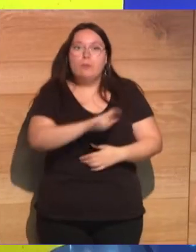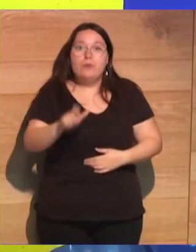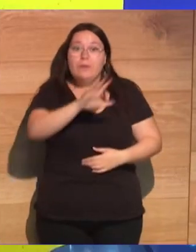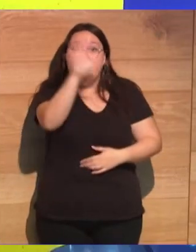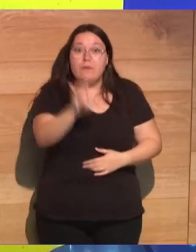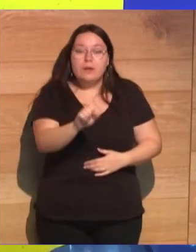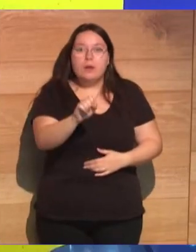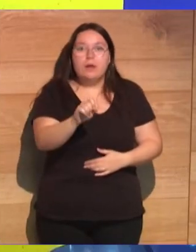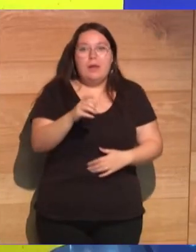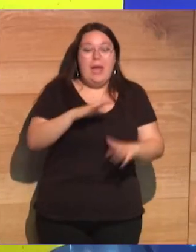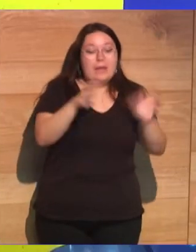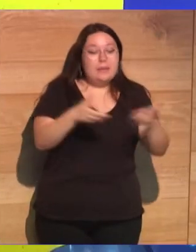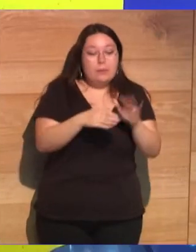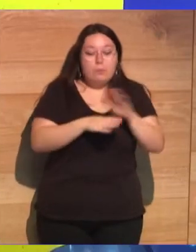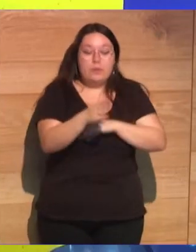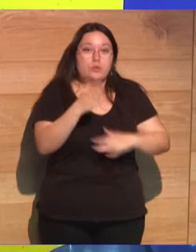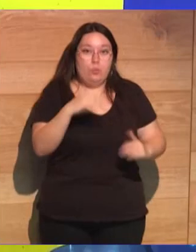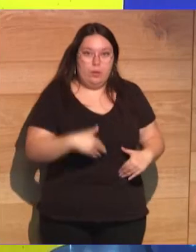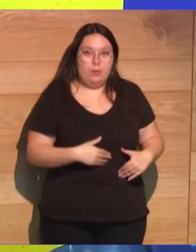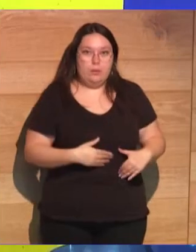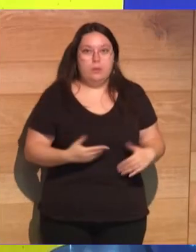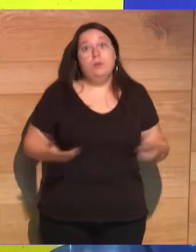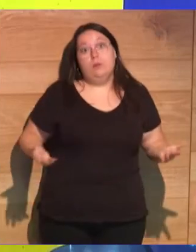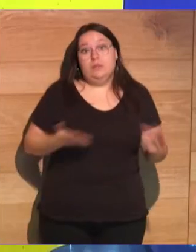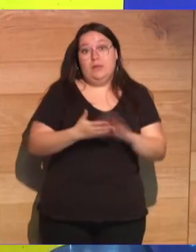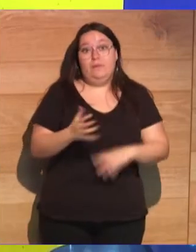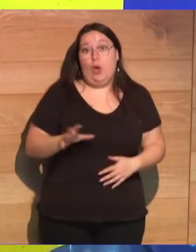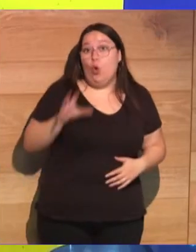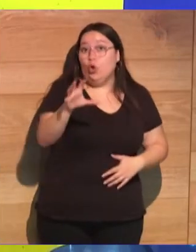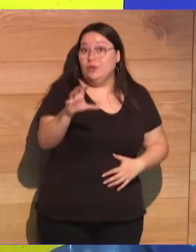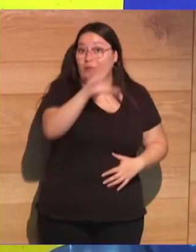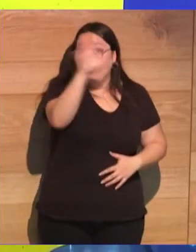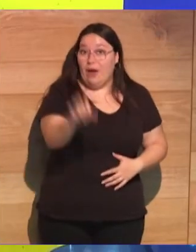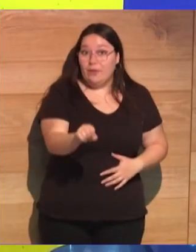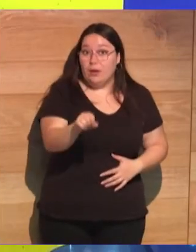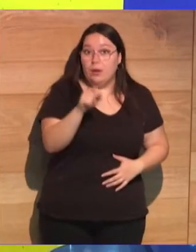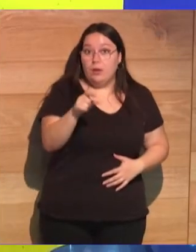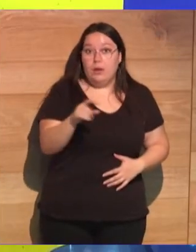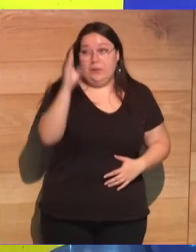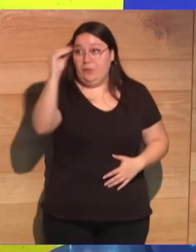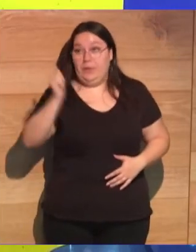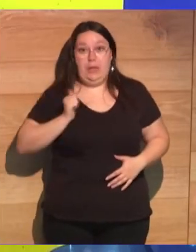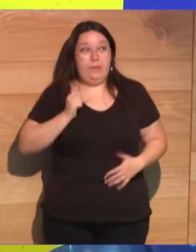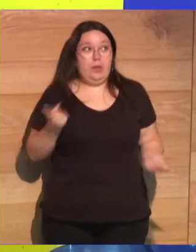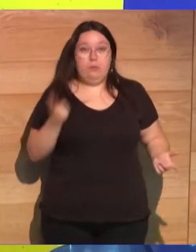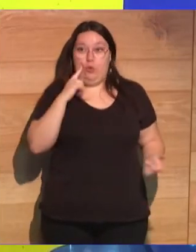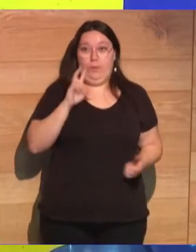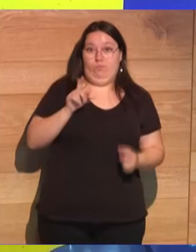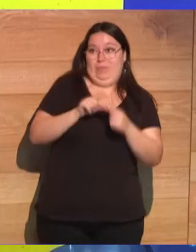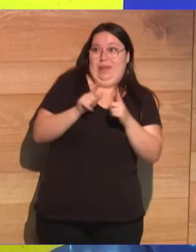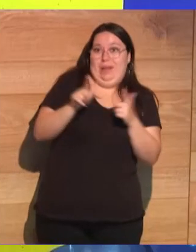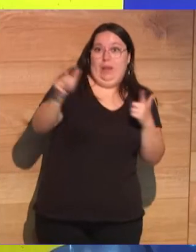África no tiene acceso a Internet. Por lo tanto, ahí ya tenemos todo un continente que va a estar lejos de la inteligencia artificial. Luego, ese es